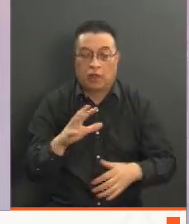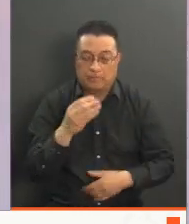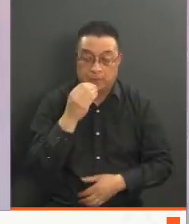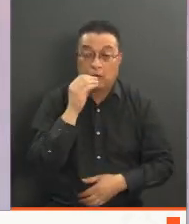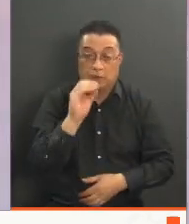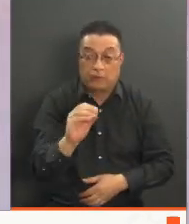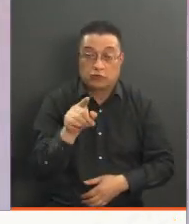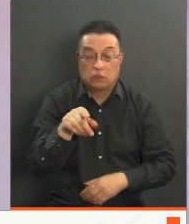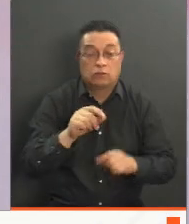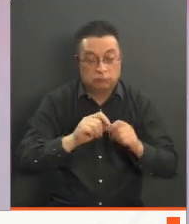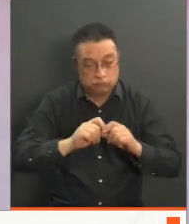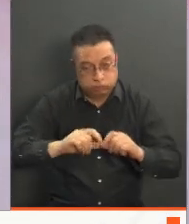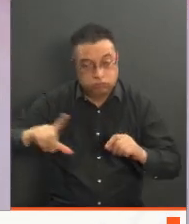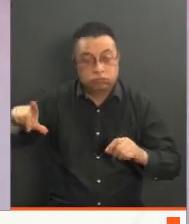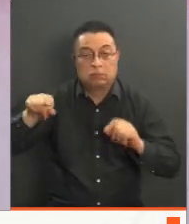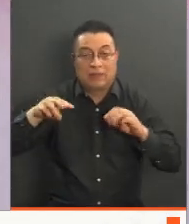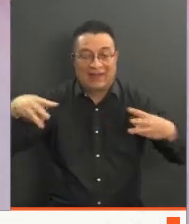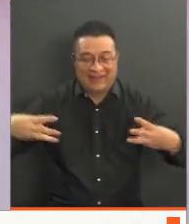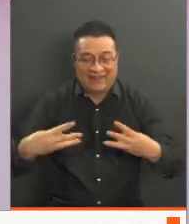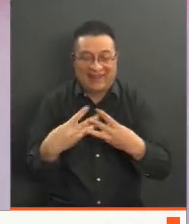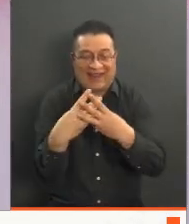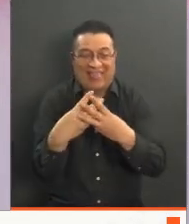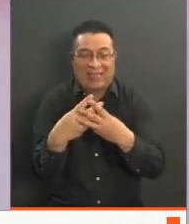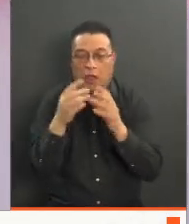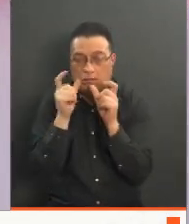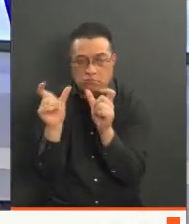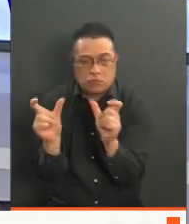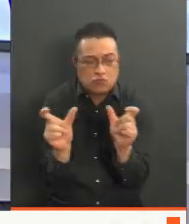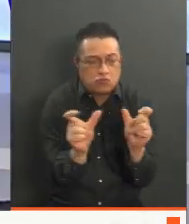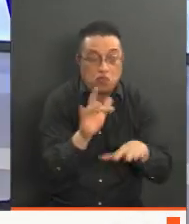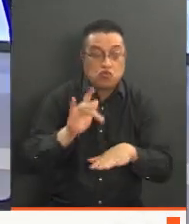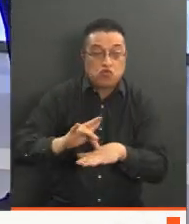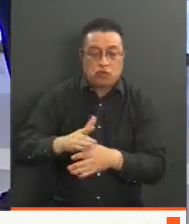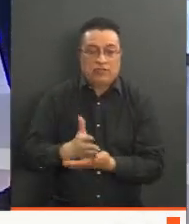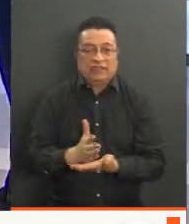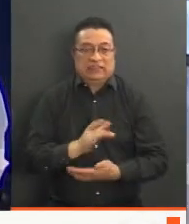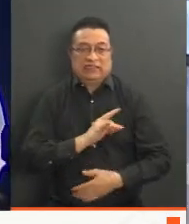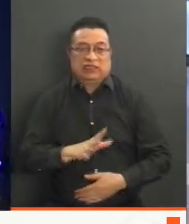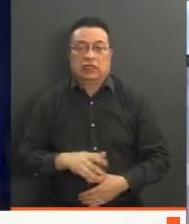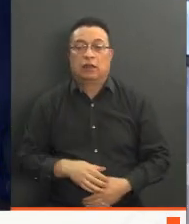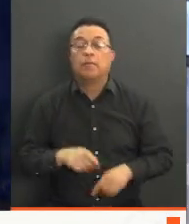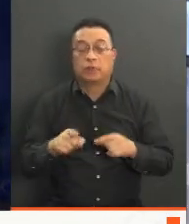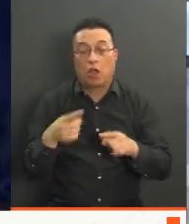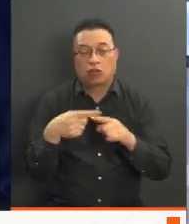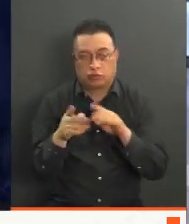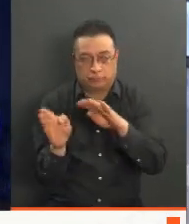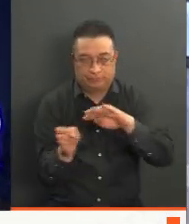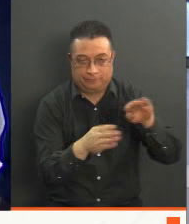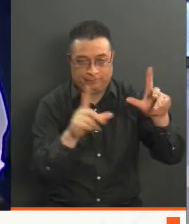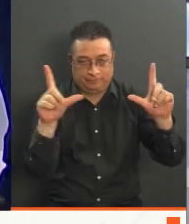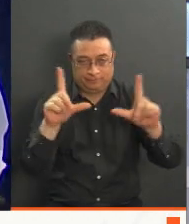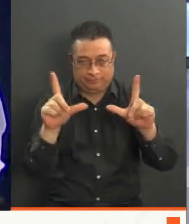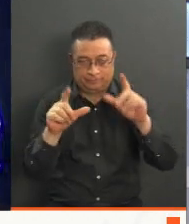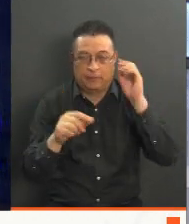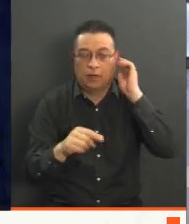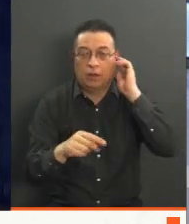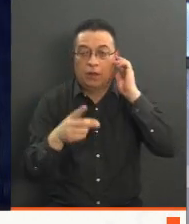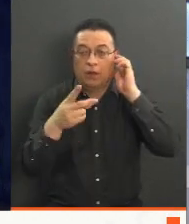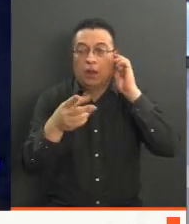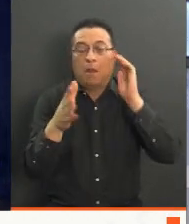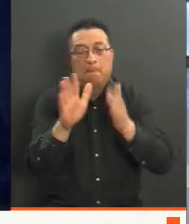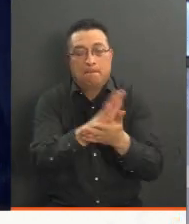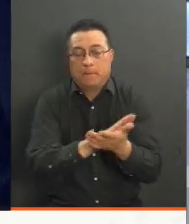ha activado aquí una red de monitoreo bien estricta en nuestro país. Avancemos en nuestra gráfica también para seguir señalando, por